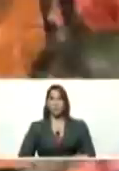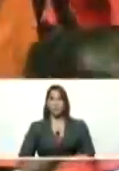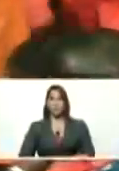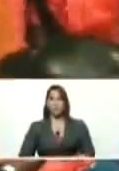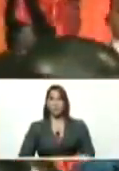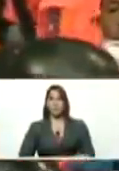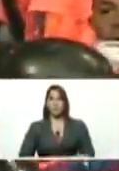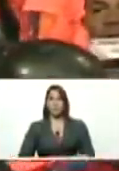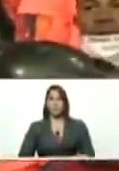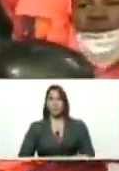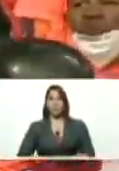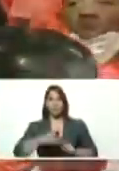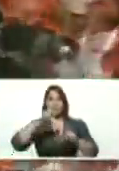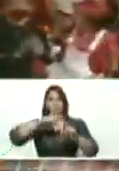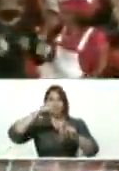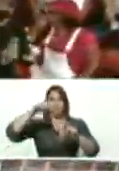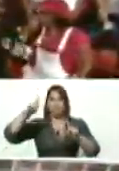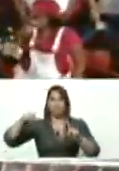corpoelec